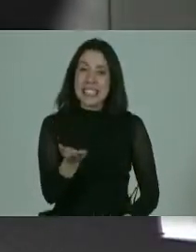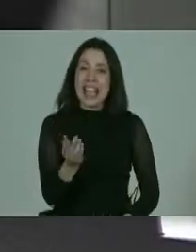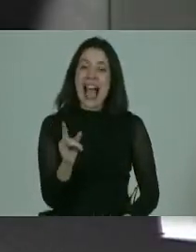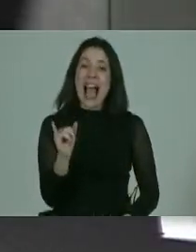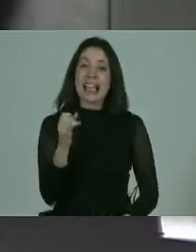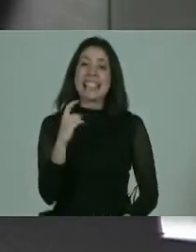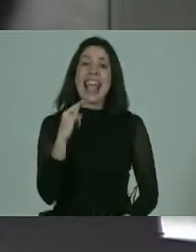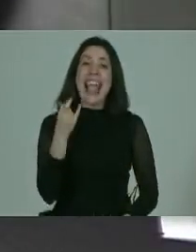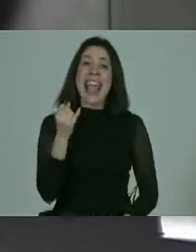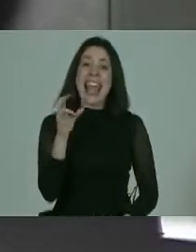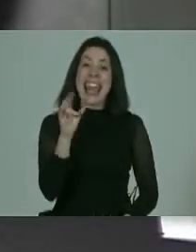doctor serios también con la participación